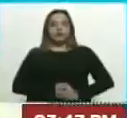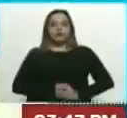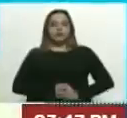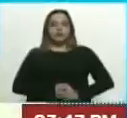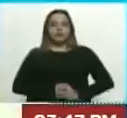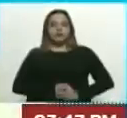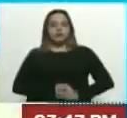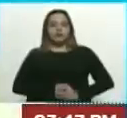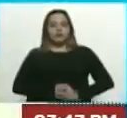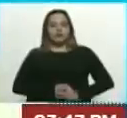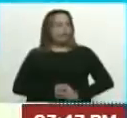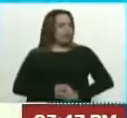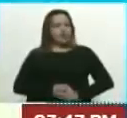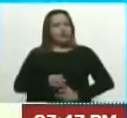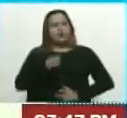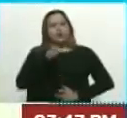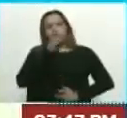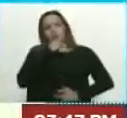no era